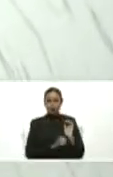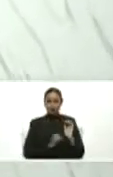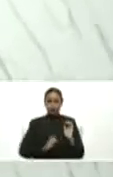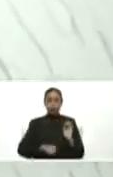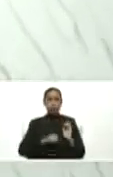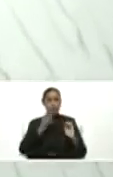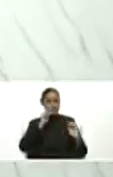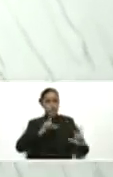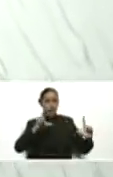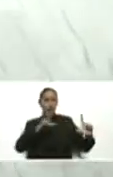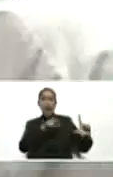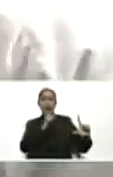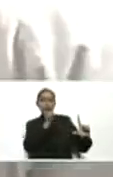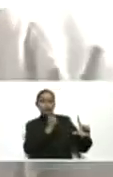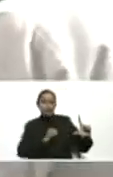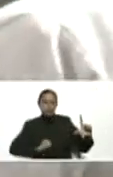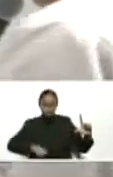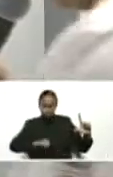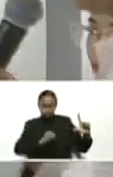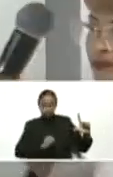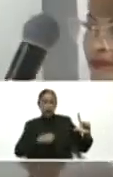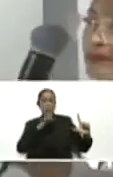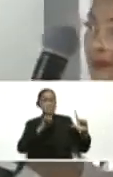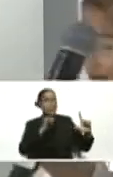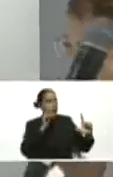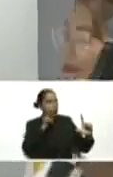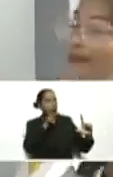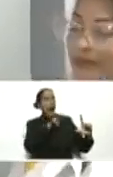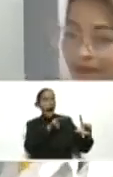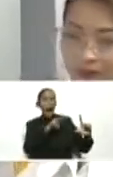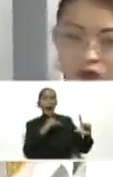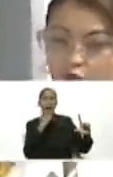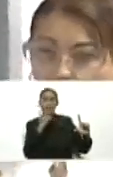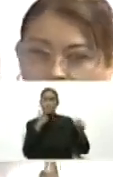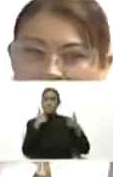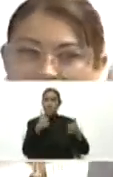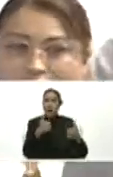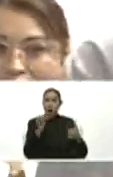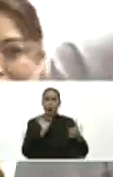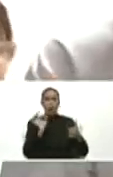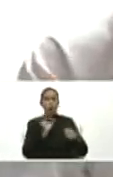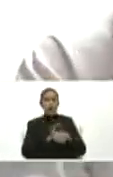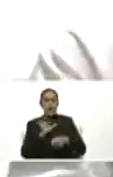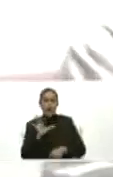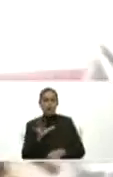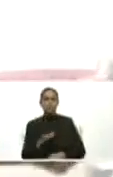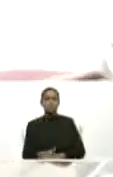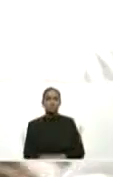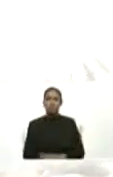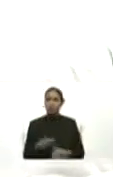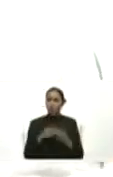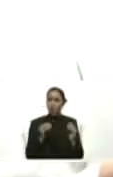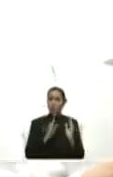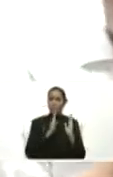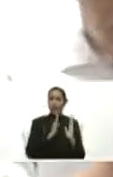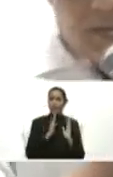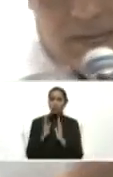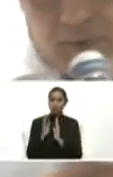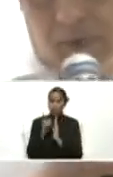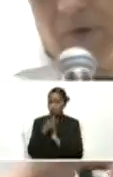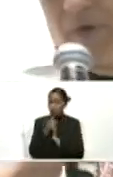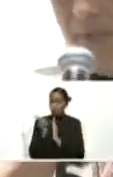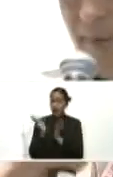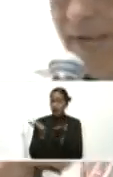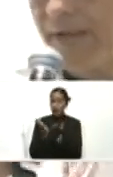sí evaluarla. O sea, los pacientes pueden primero hacer la ecografía aquí. Cada paso garantizado. Así es. Correcto. ¿Ustedes estudiaron en la UDO los dos? Yo soy